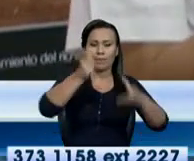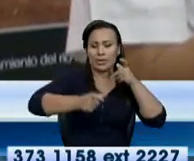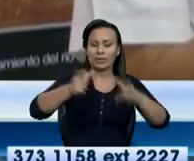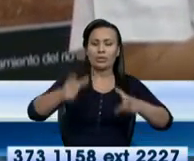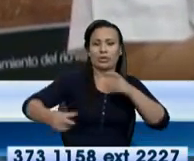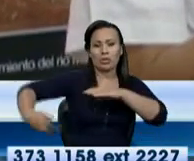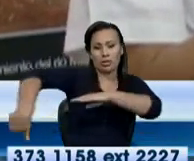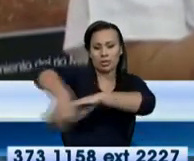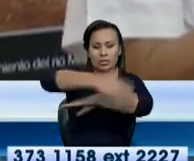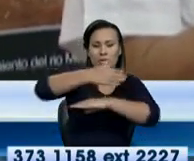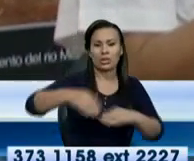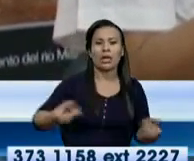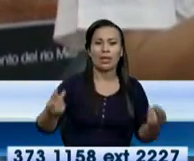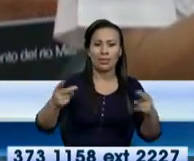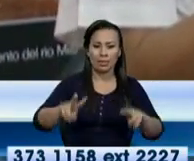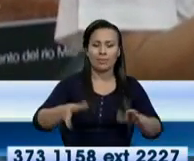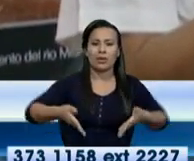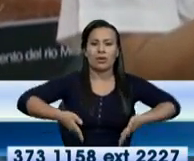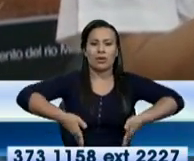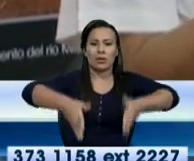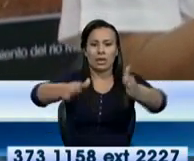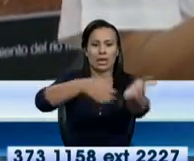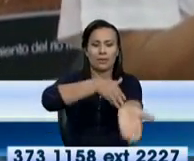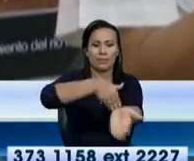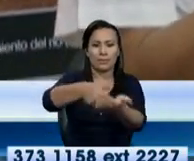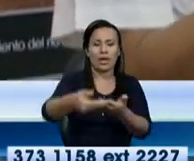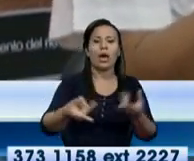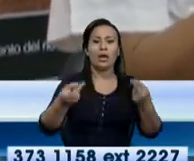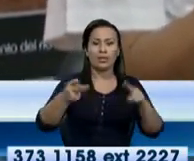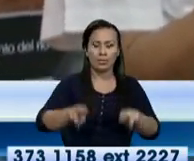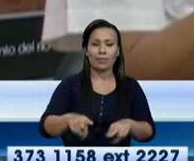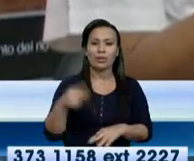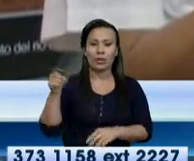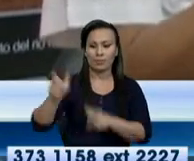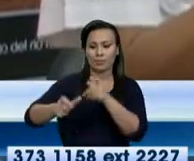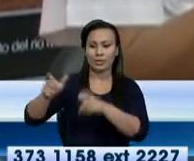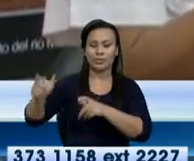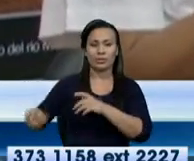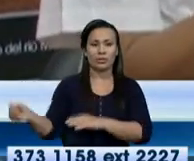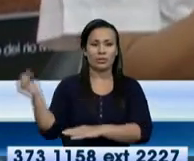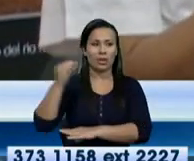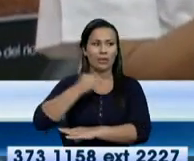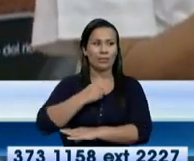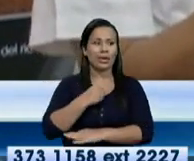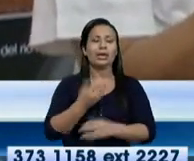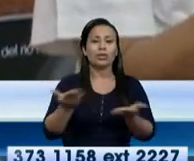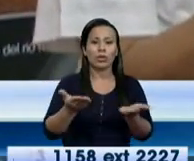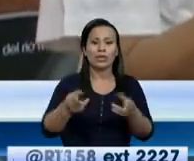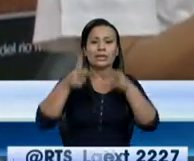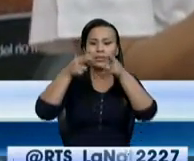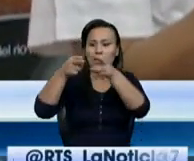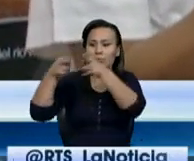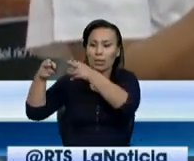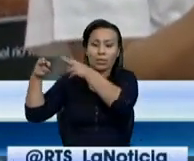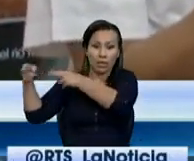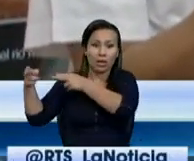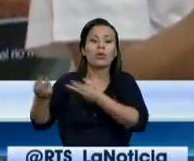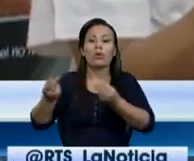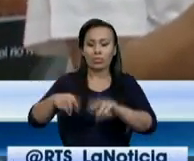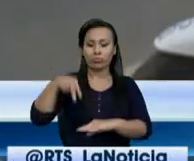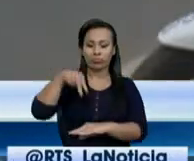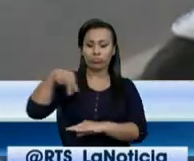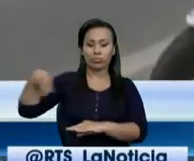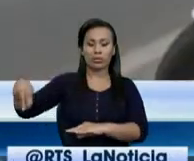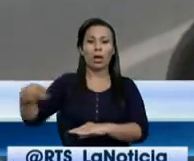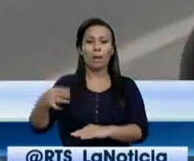Pero dentro de los cantones también hay un servicio exclusivo, lo que es control en los cementerios y en las iglesias por el feriado que tenemos el Día de los